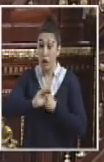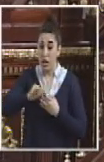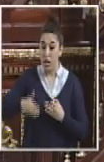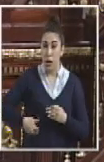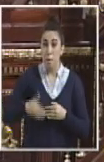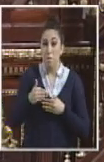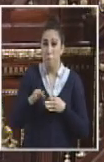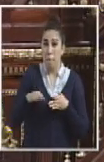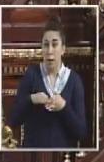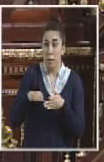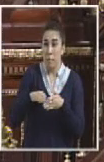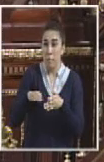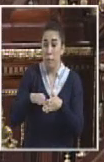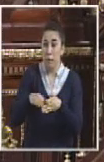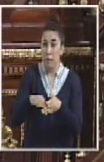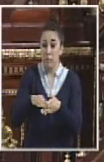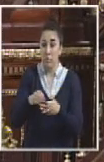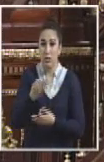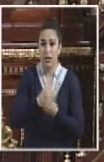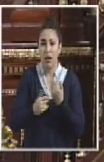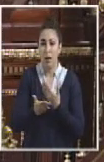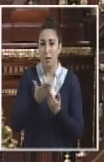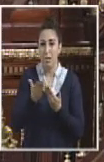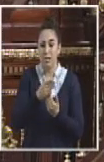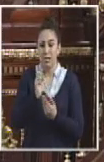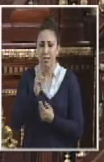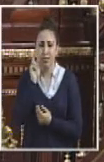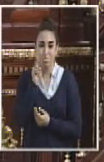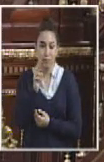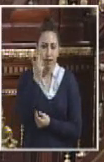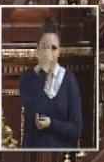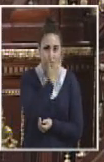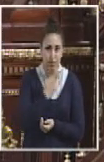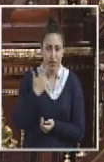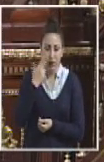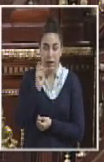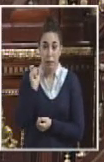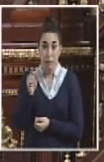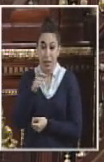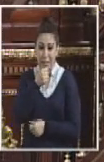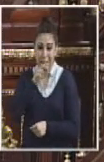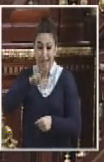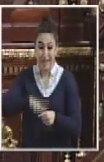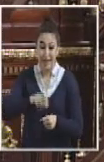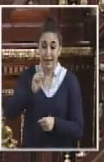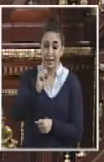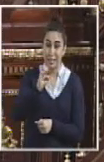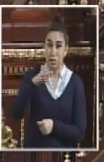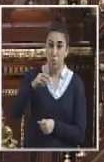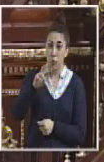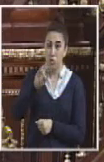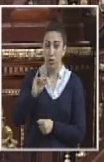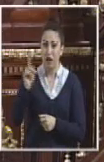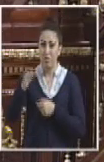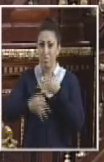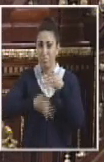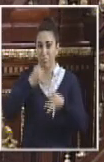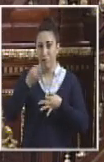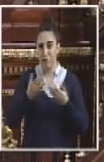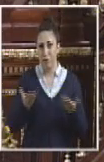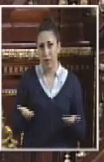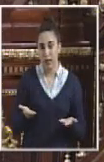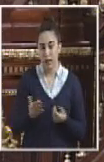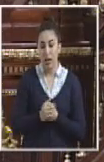aumento con los datos de los últimos reportes trimestrales que la propia Secretaría de Movilidad ha publicado.